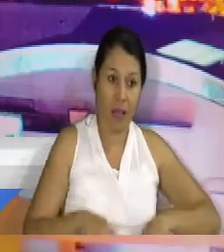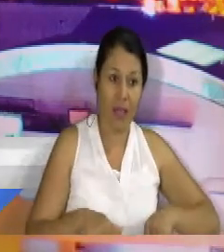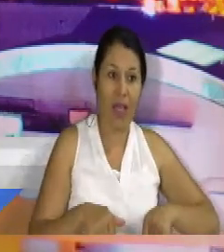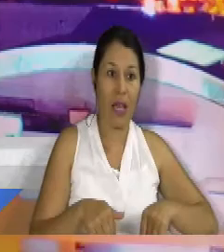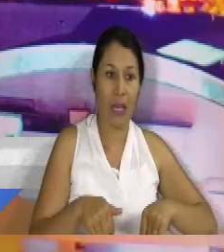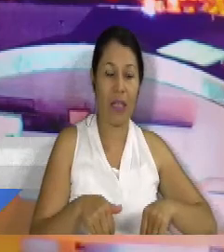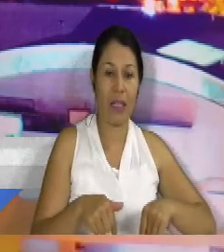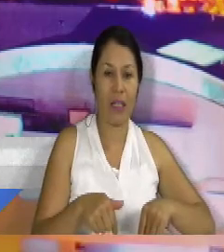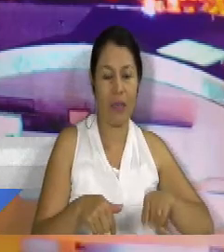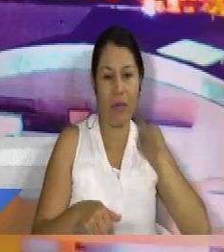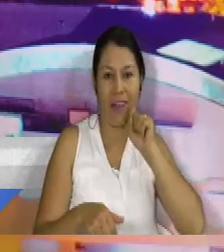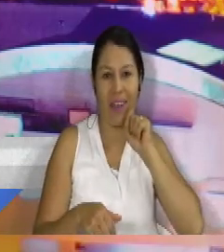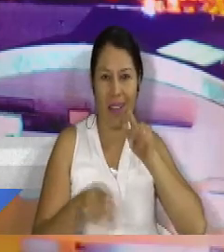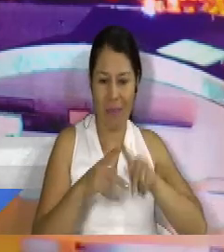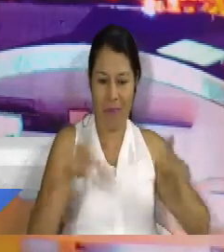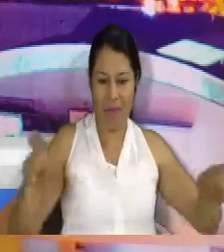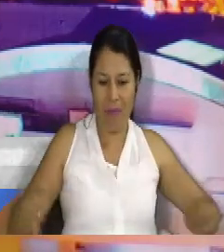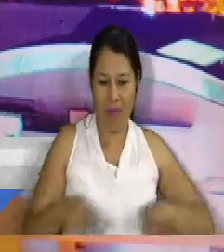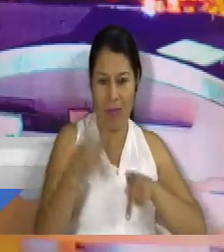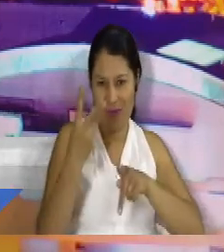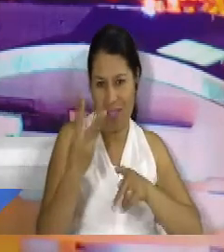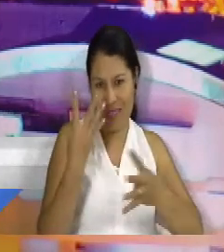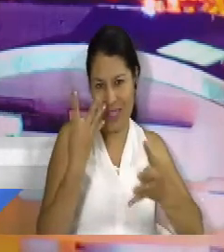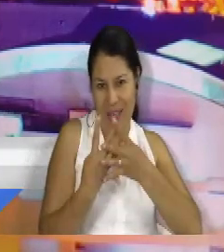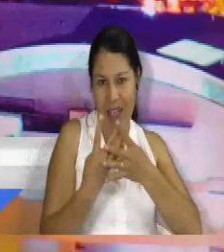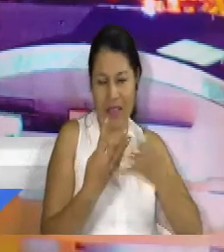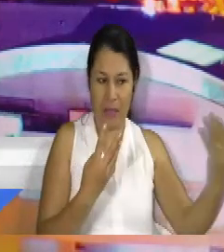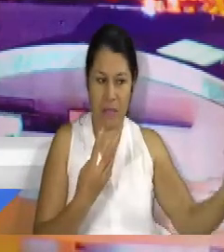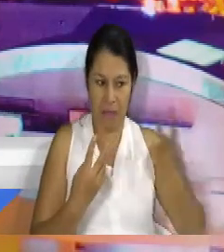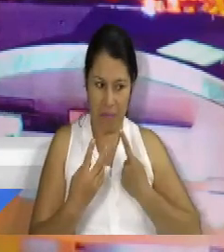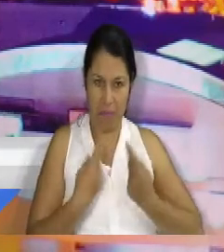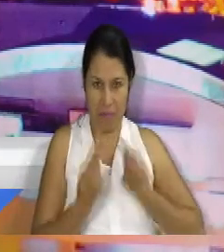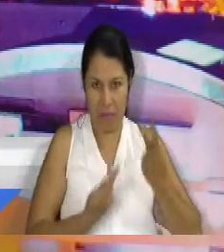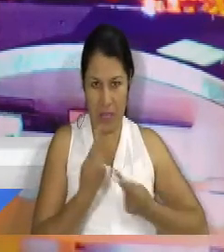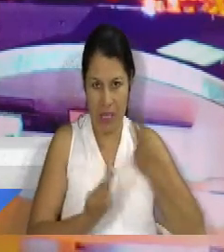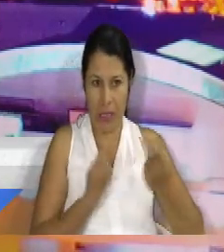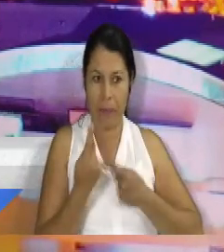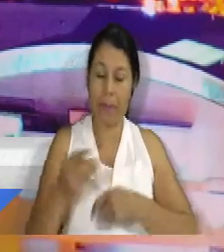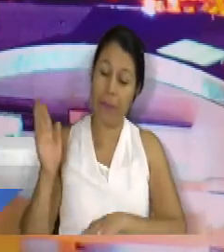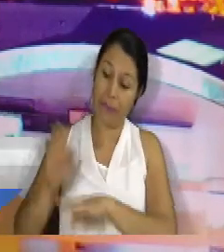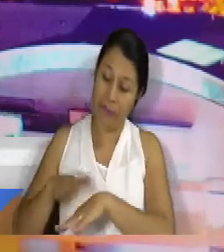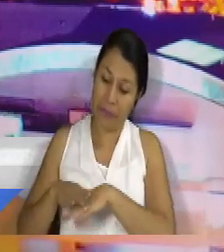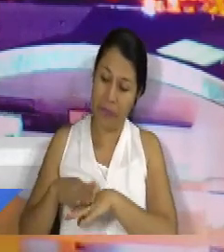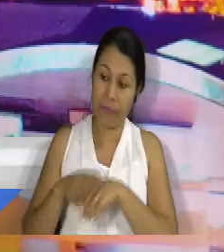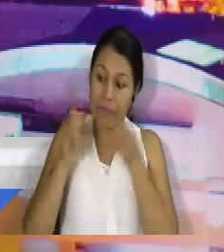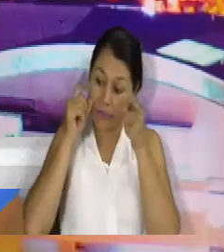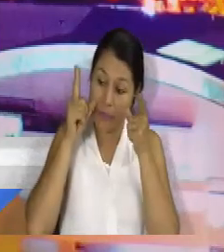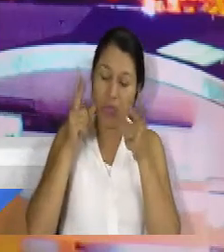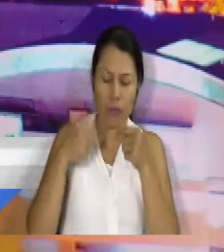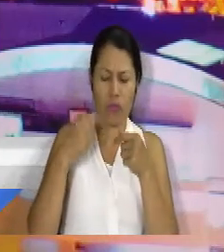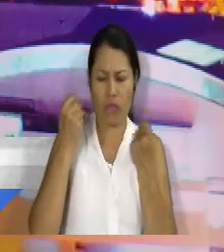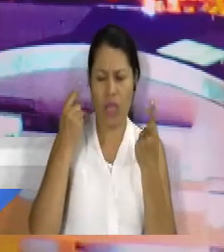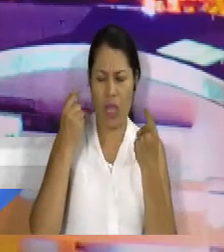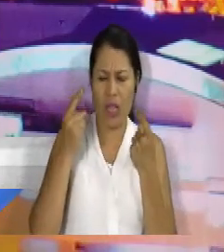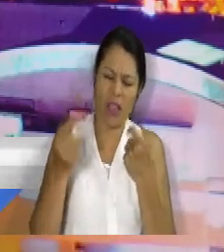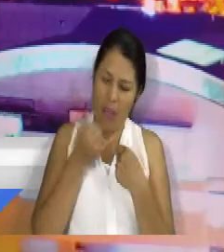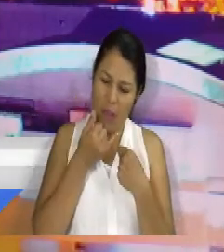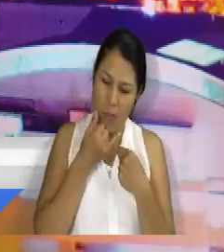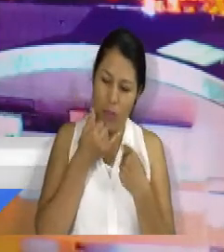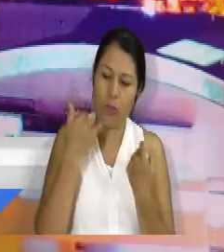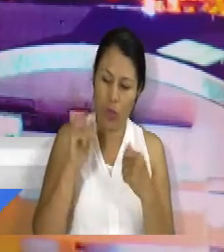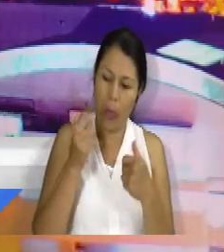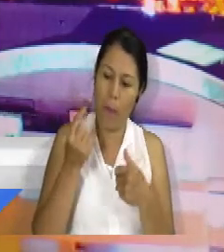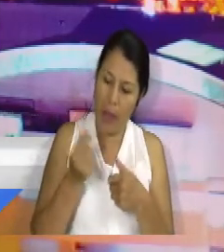Bermeja. Y me dijeron, le traemos una sorpresa, entendemos lo que le pasó, pero ya tenemos la plata. Me trajeron en